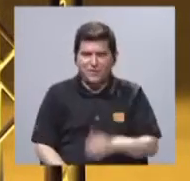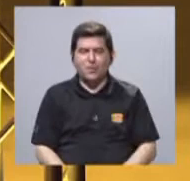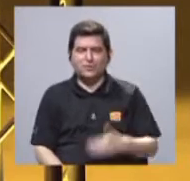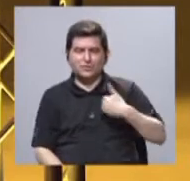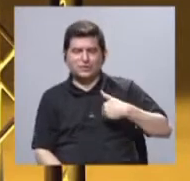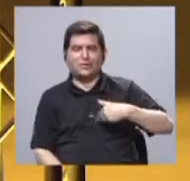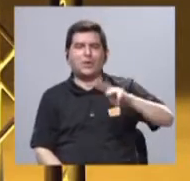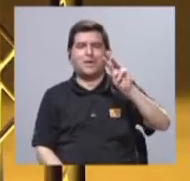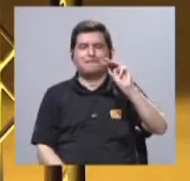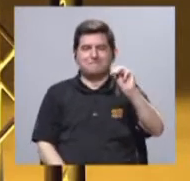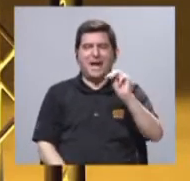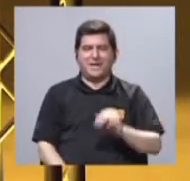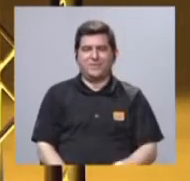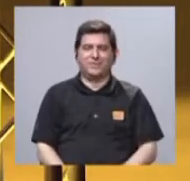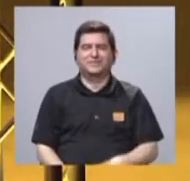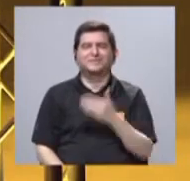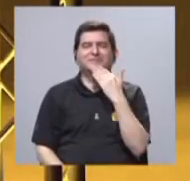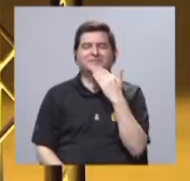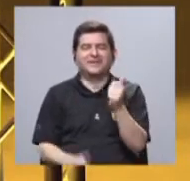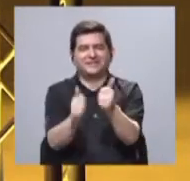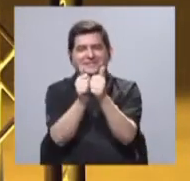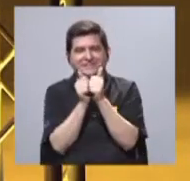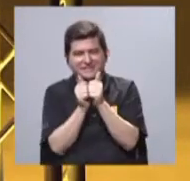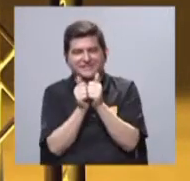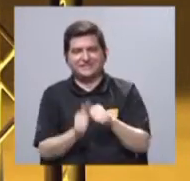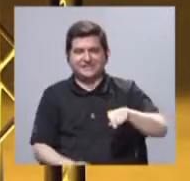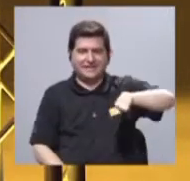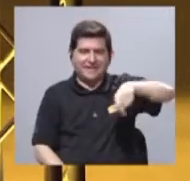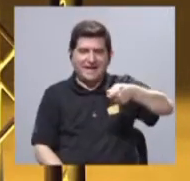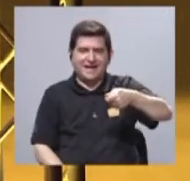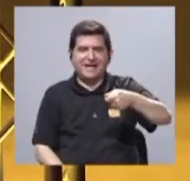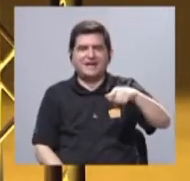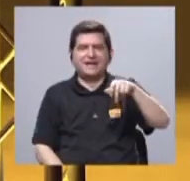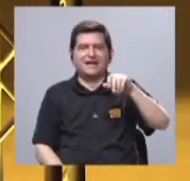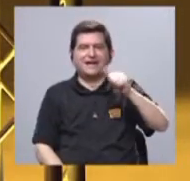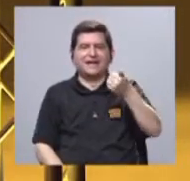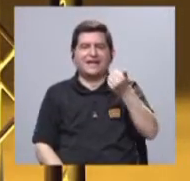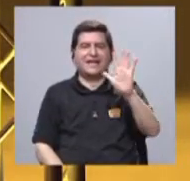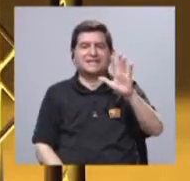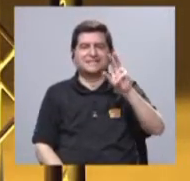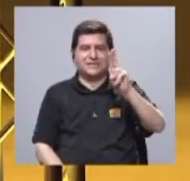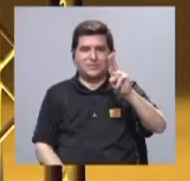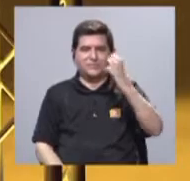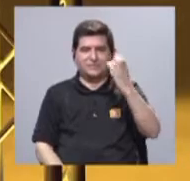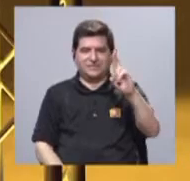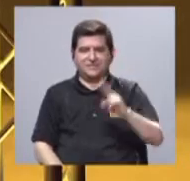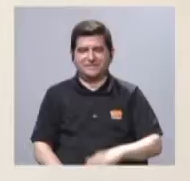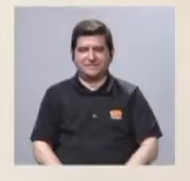don Mario. Por favor, don Mario, y gracias por estar en Canal 15.